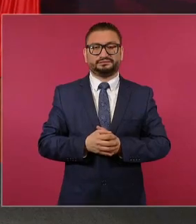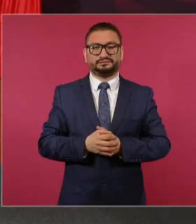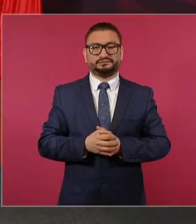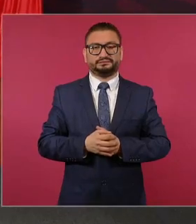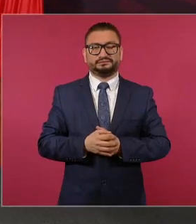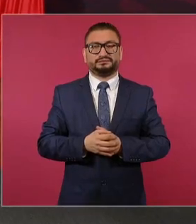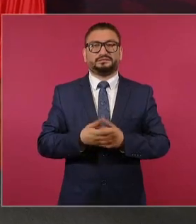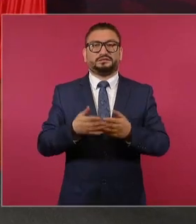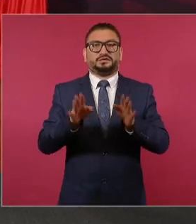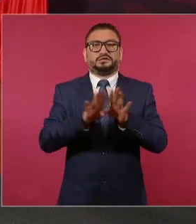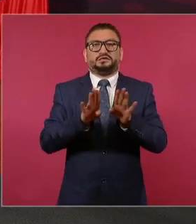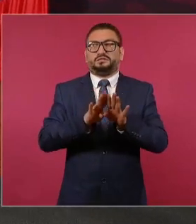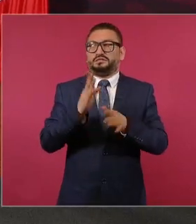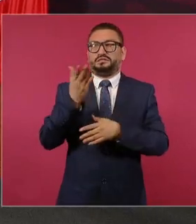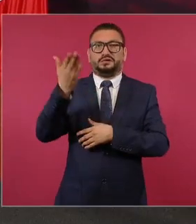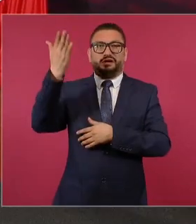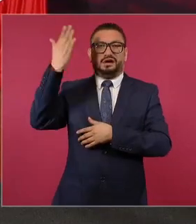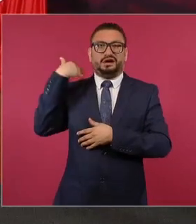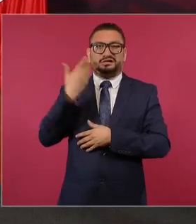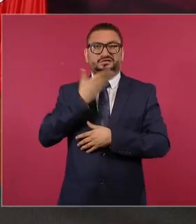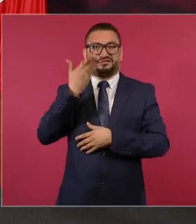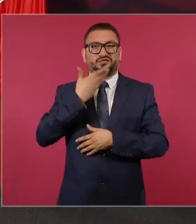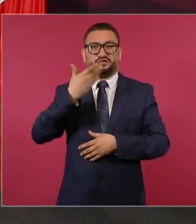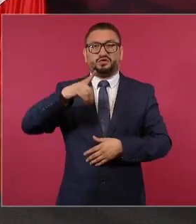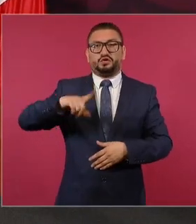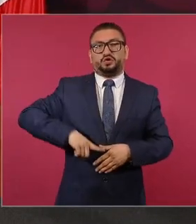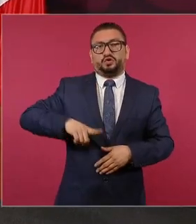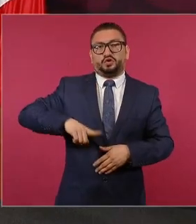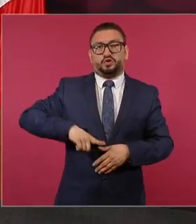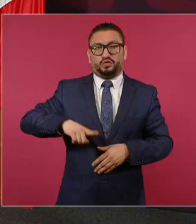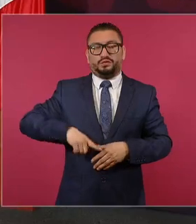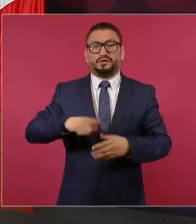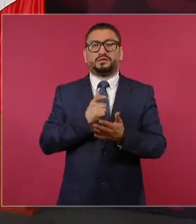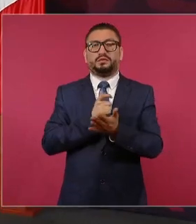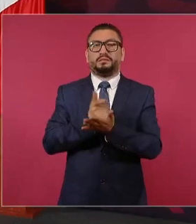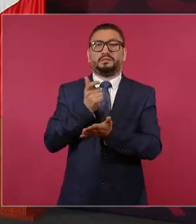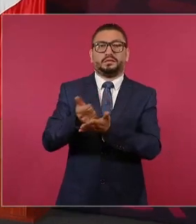Es como antes, un gobierno mantenido